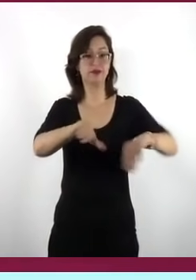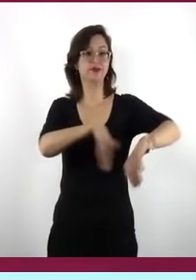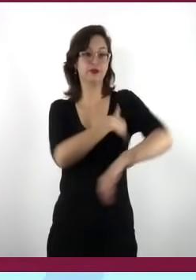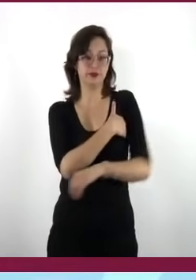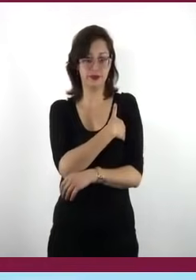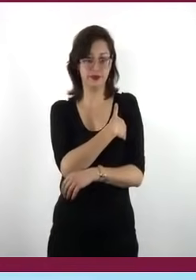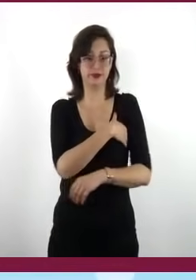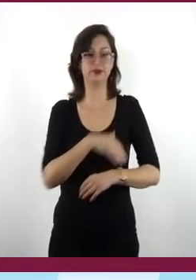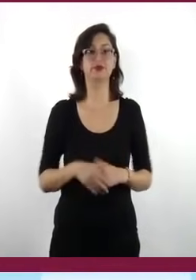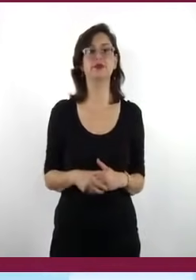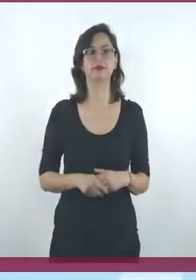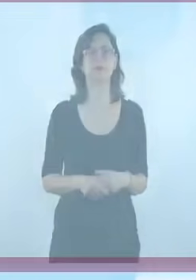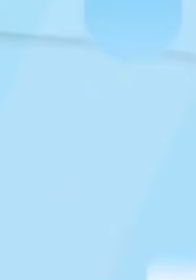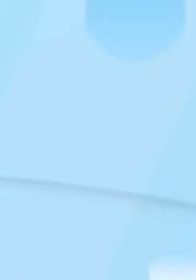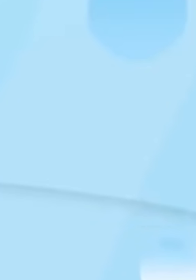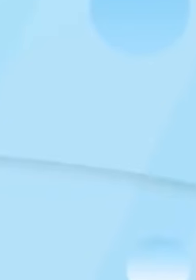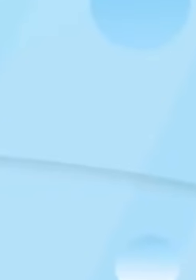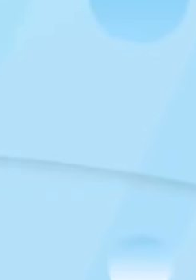experiencias.